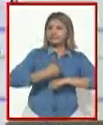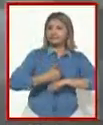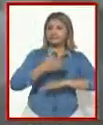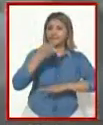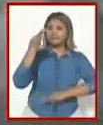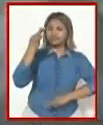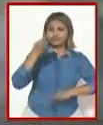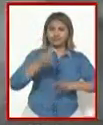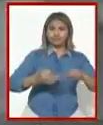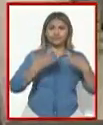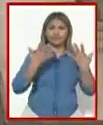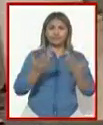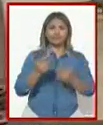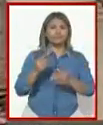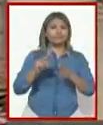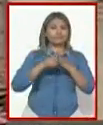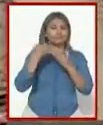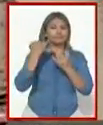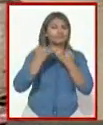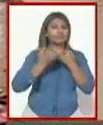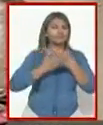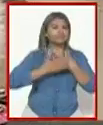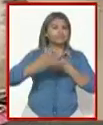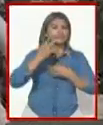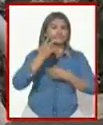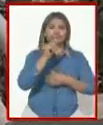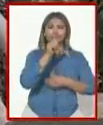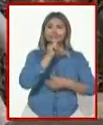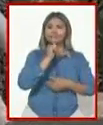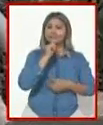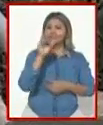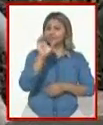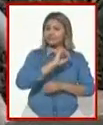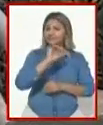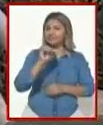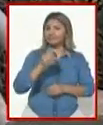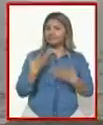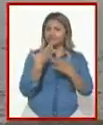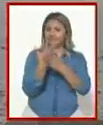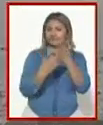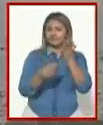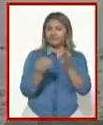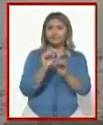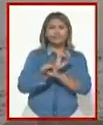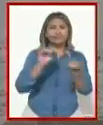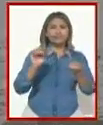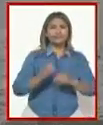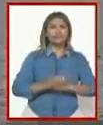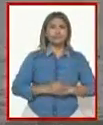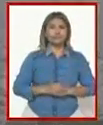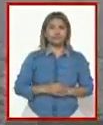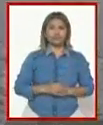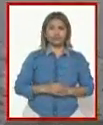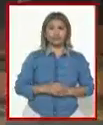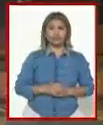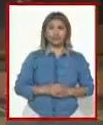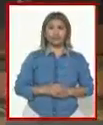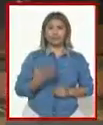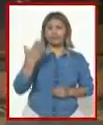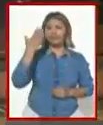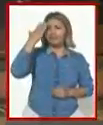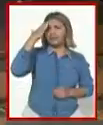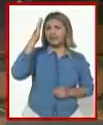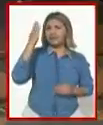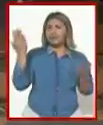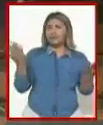Si bien hay un emprendimiento privado donde ningún municipio va a gastar un peso, pucha, yo no sé dónde